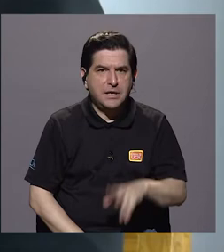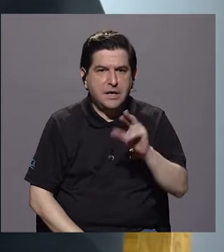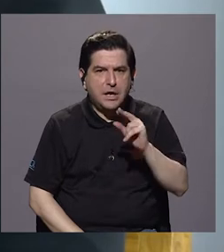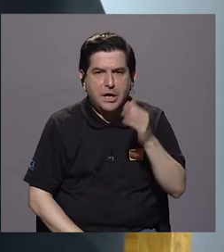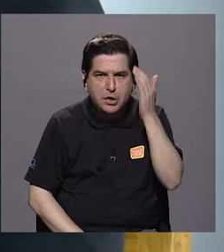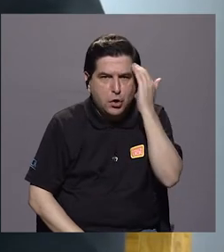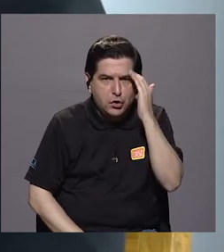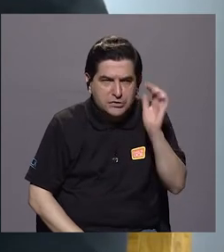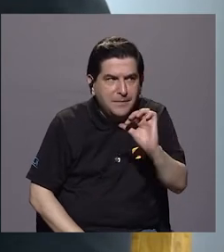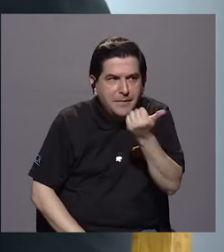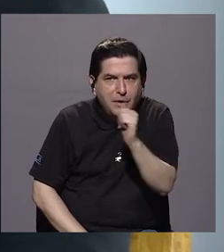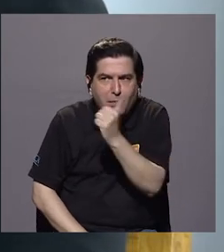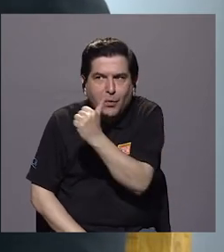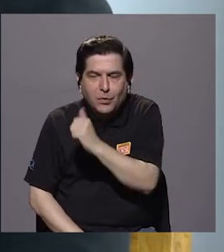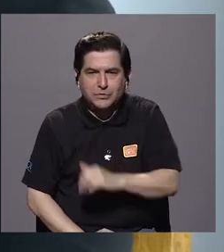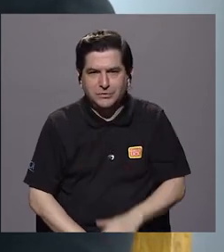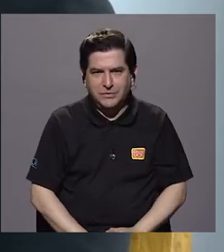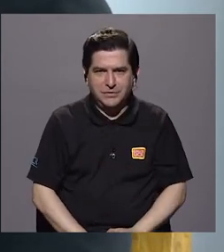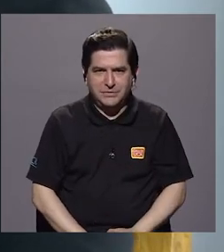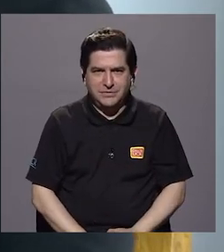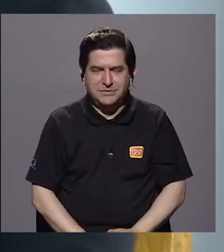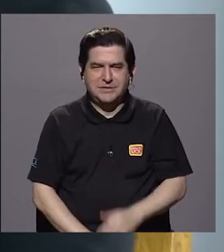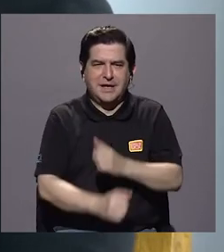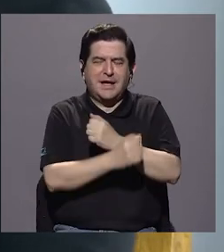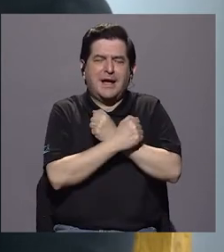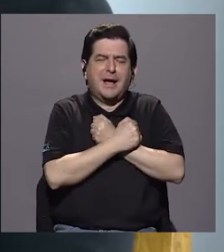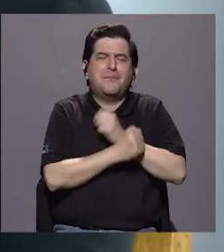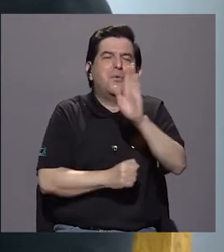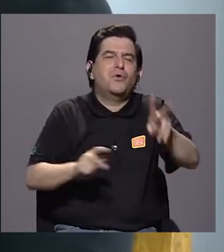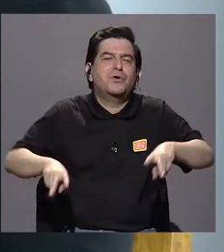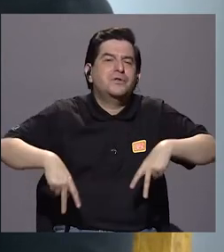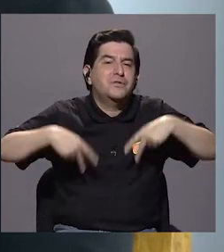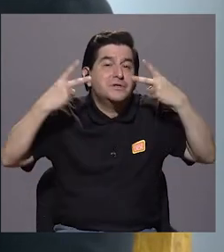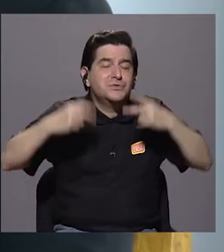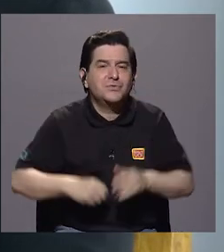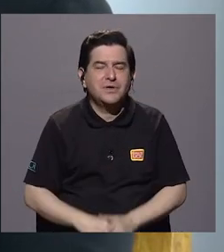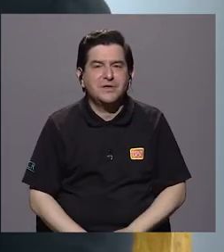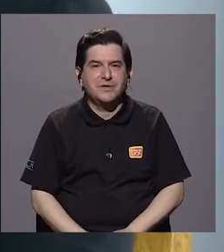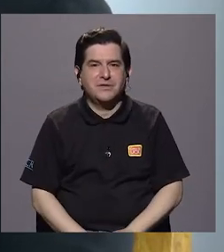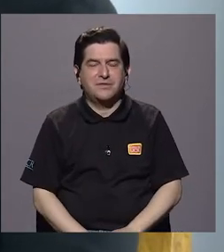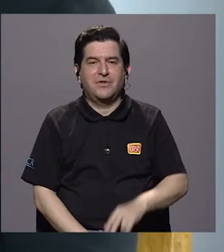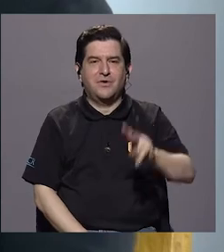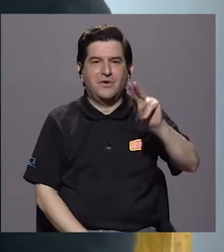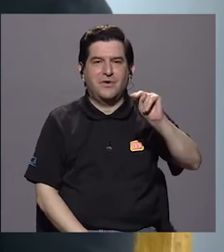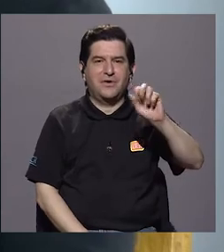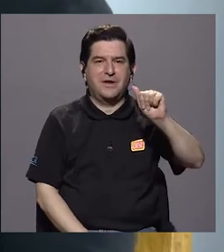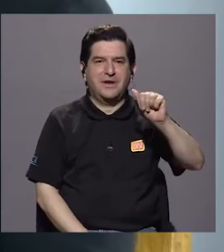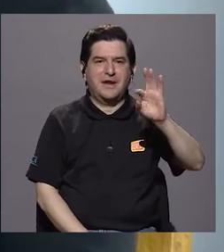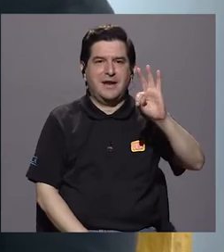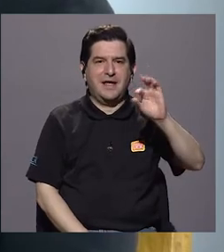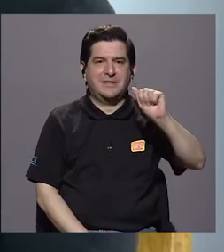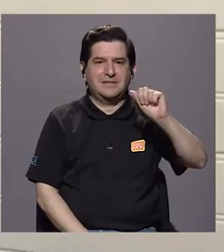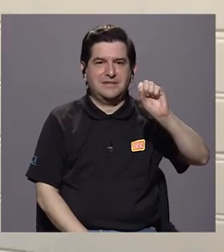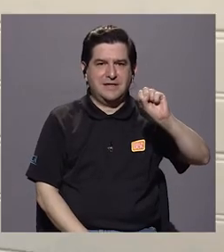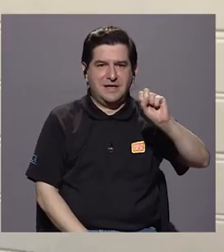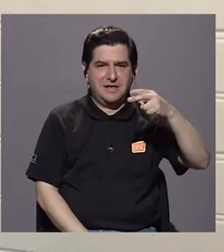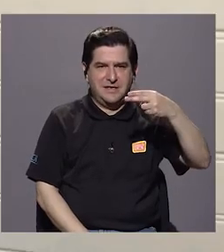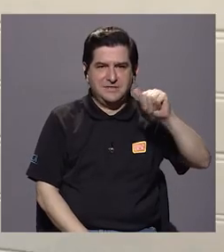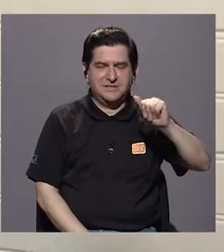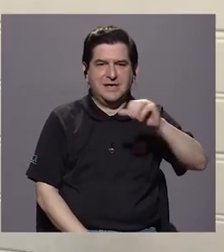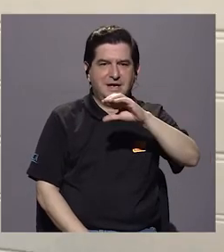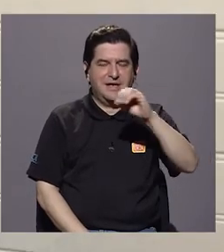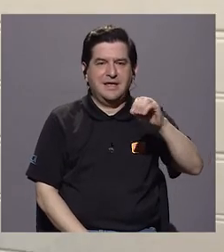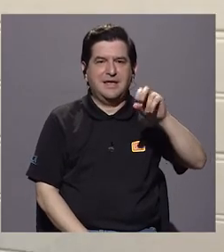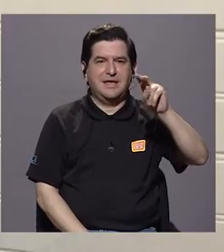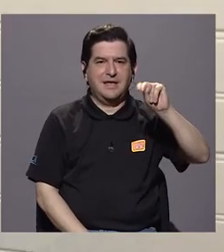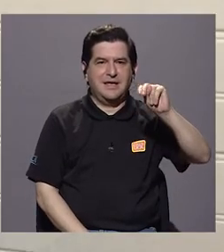Centroamérica, definitivamente el amor de su vida son Natasha y Nathan. Así es. ¿Cómo